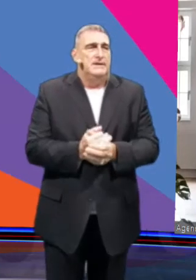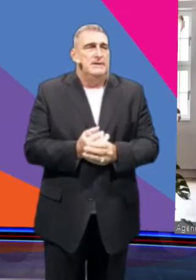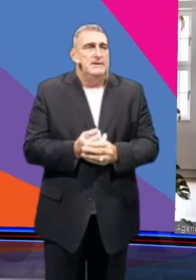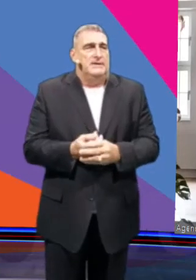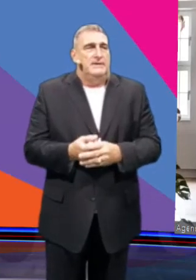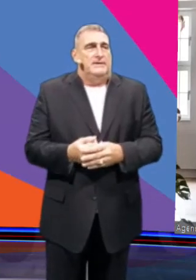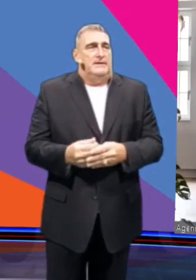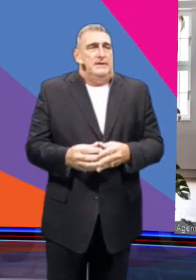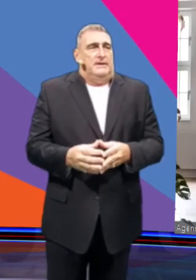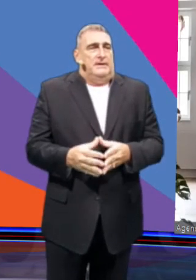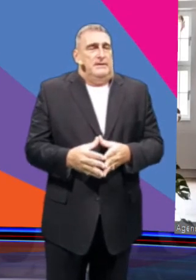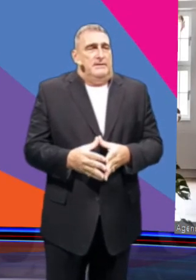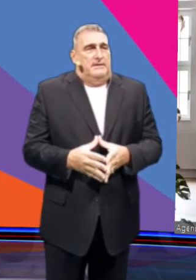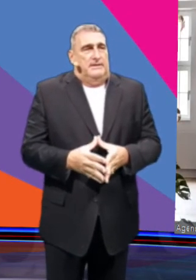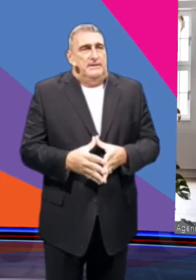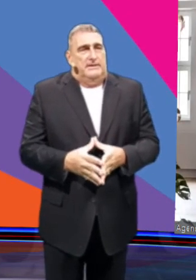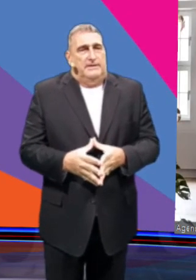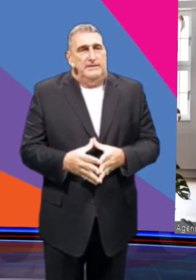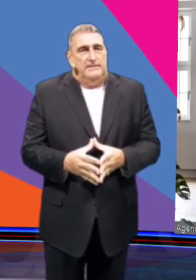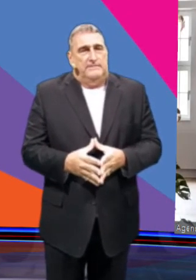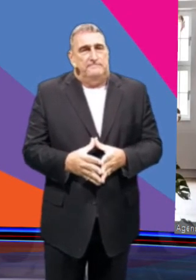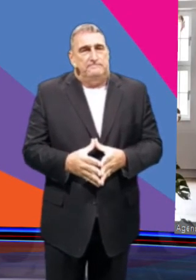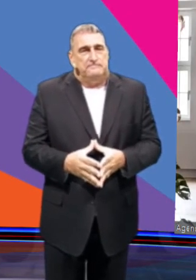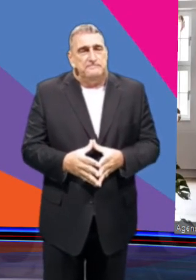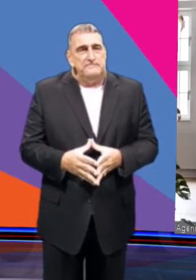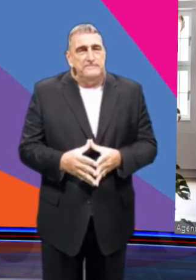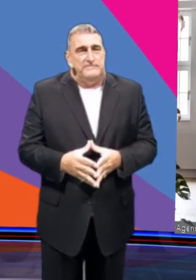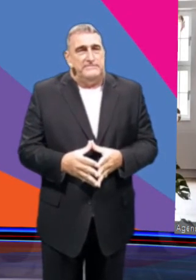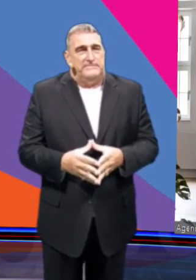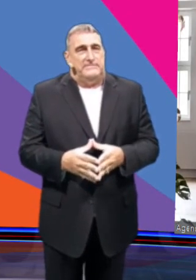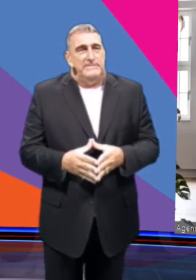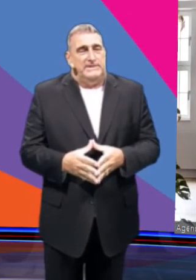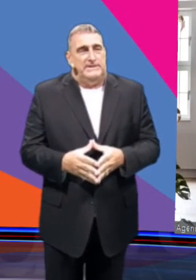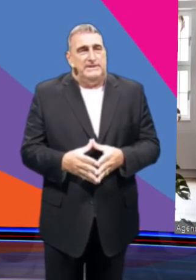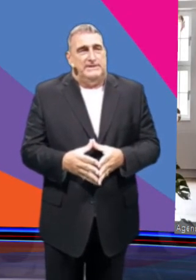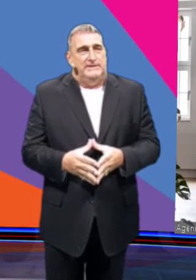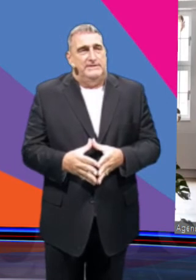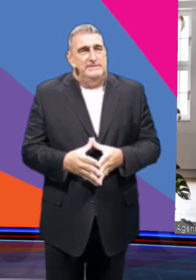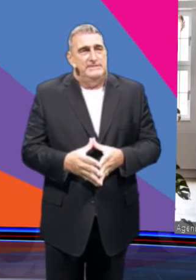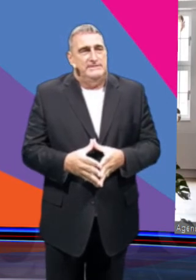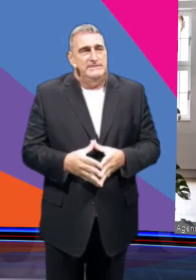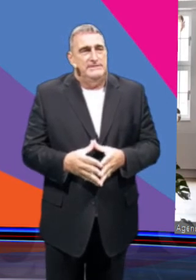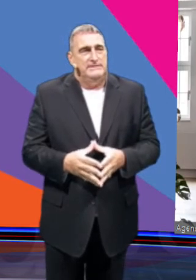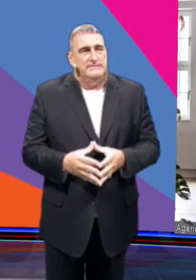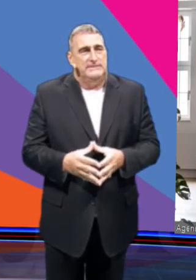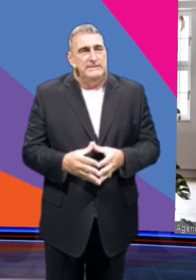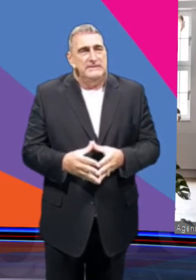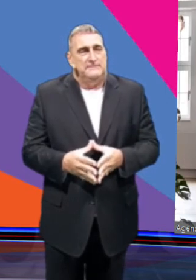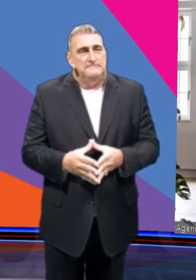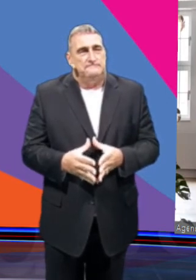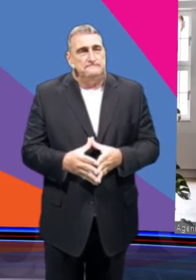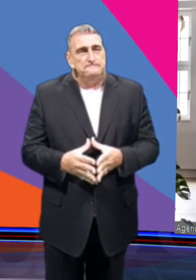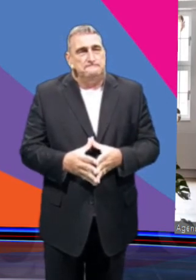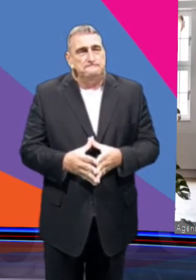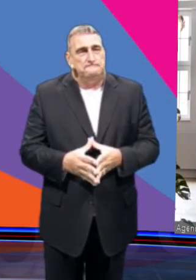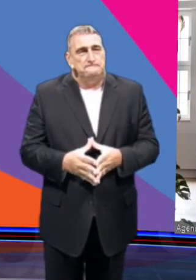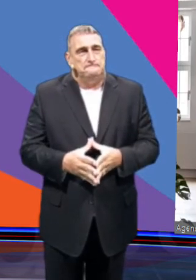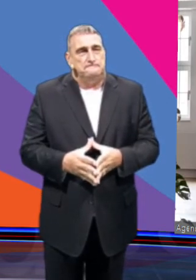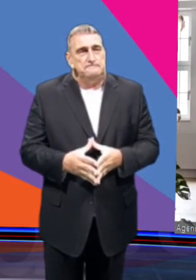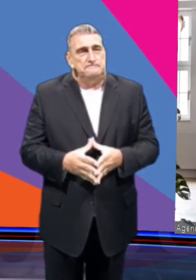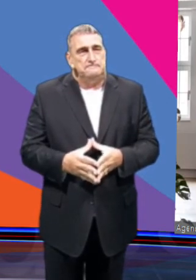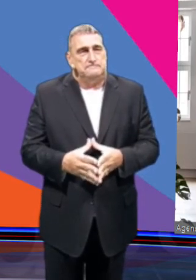Ya estamos en el segundo. Bueno, muchas gracias, señor Sebastián. Y vamos a utilizar para como disparador algo que también le pasé a Sebastián y que